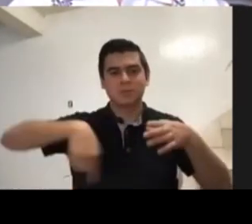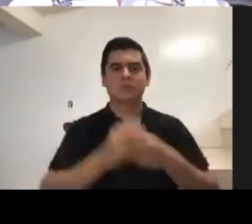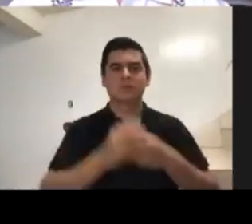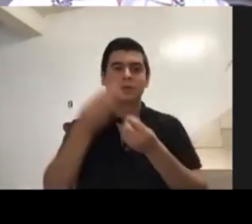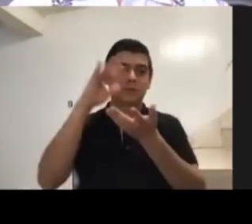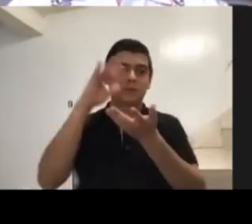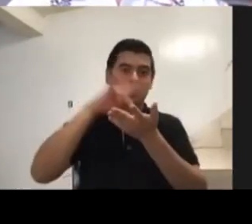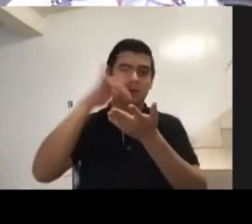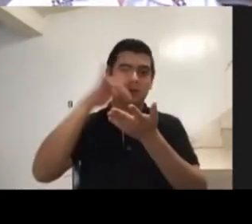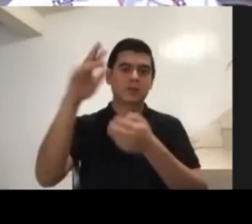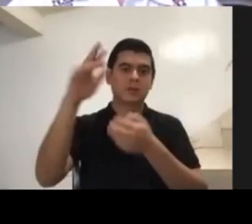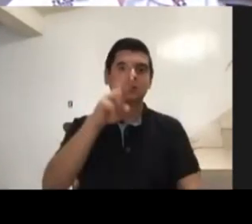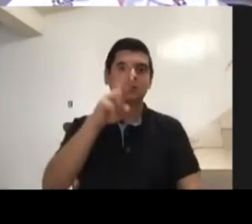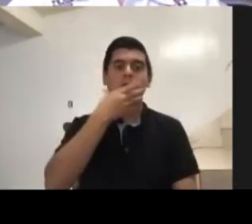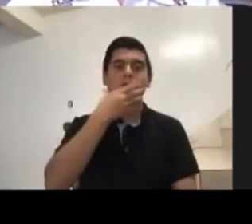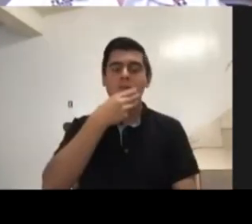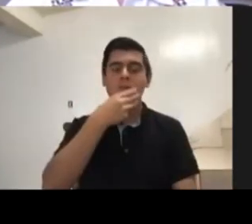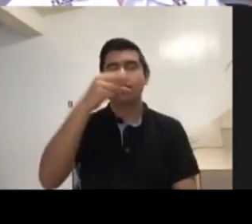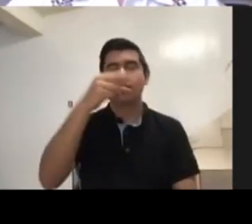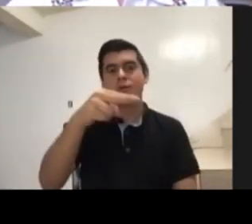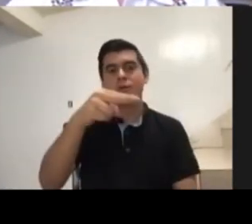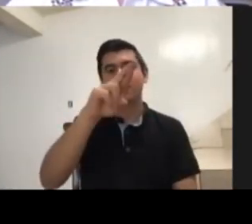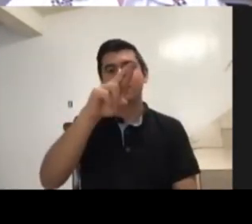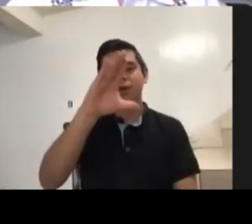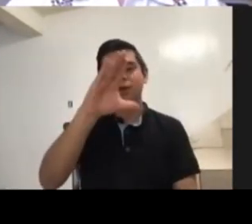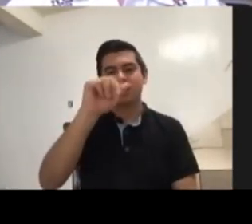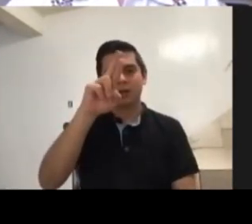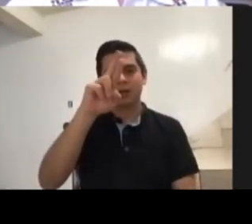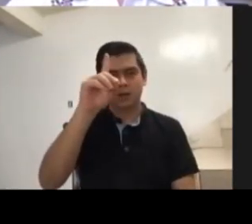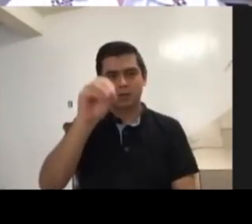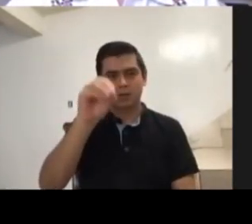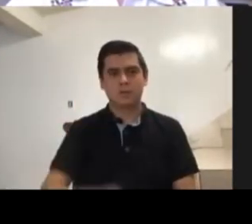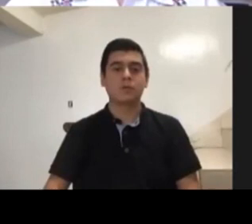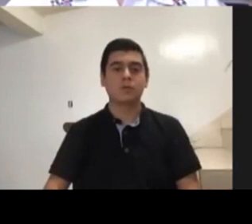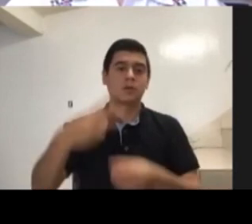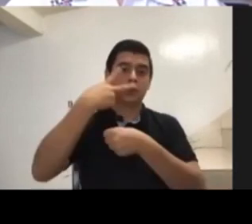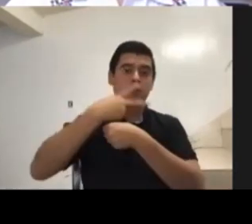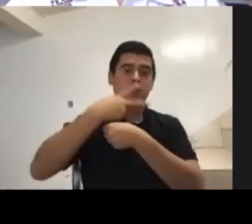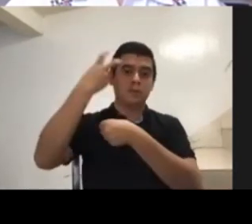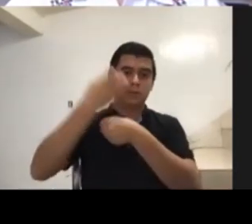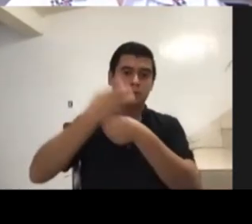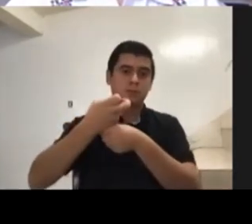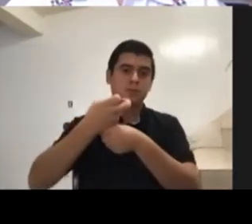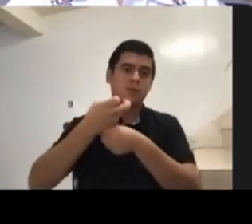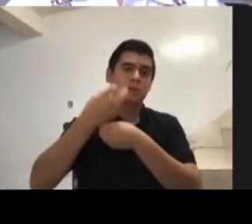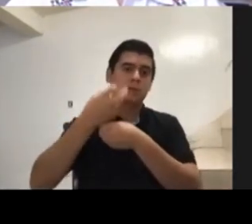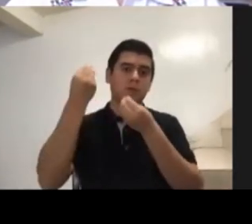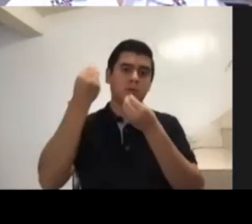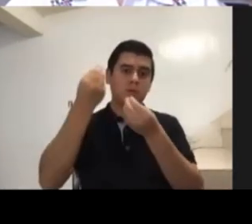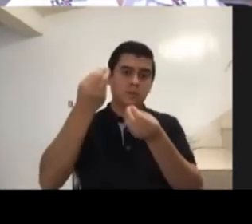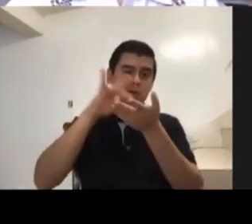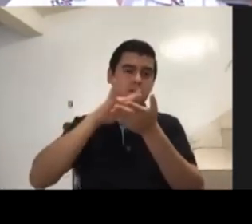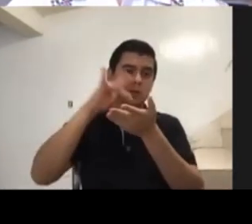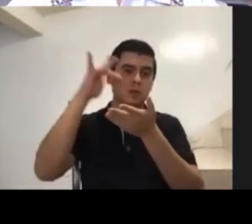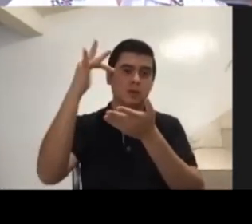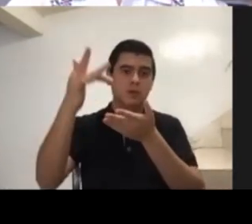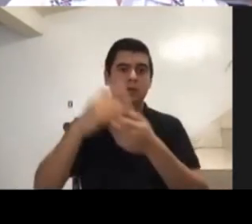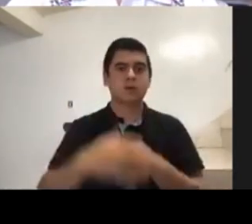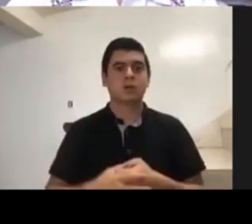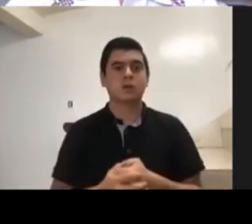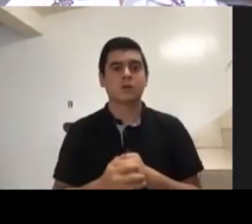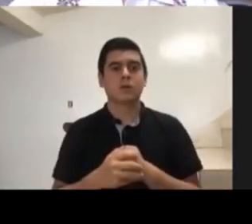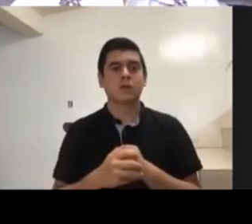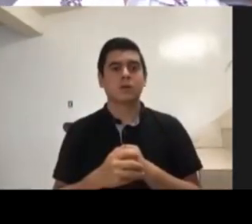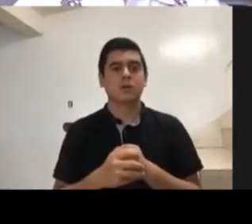Ricardo que me haya invitado y mucho también la oportunidad, sí,